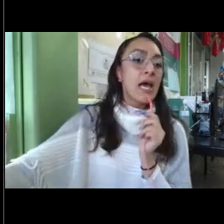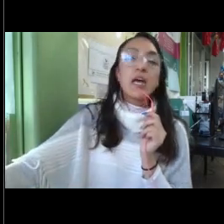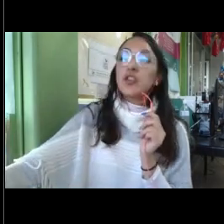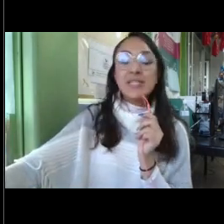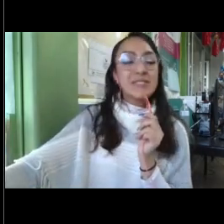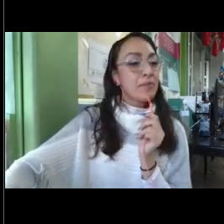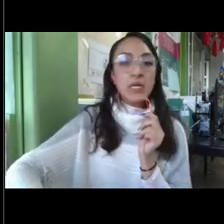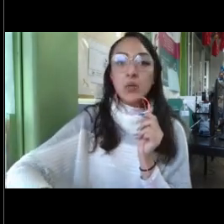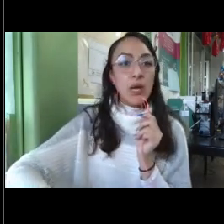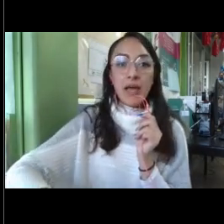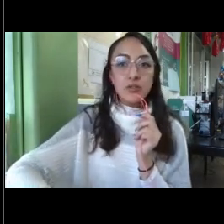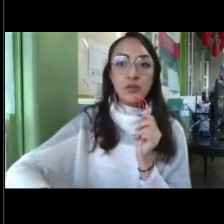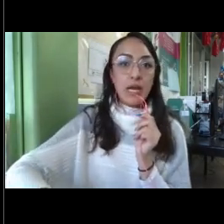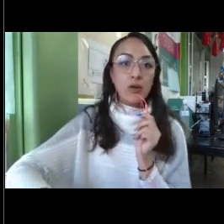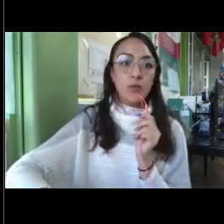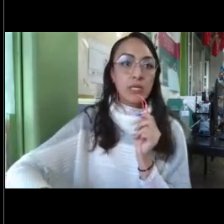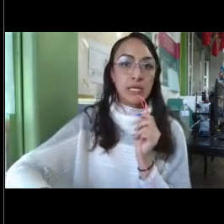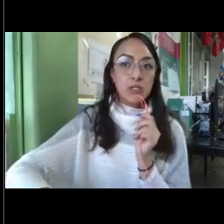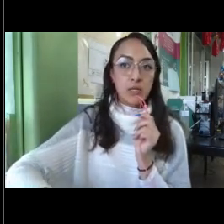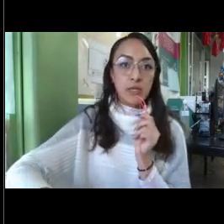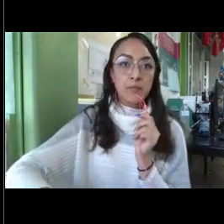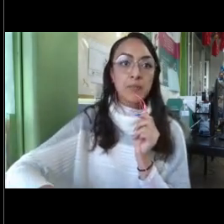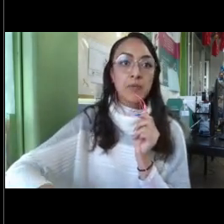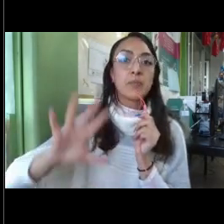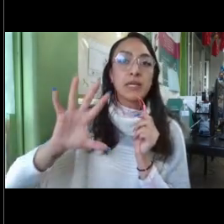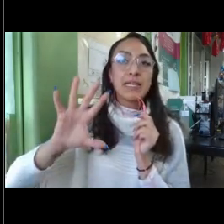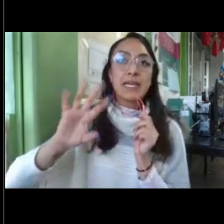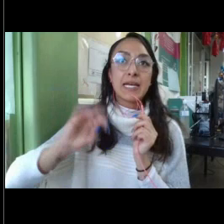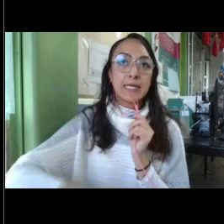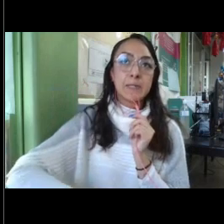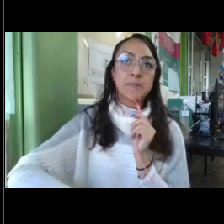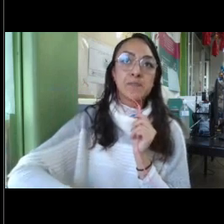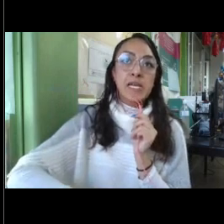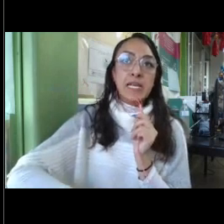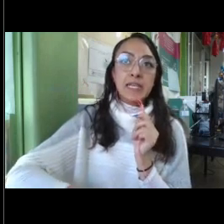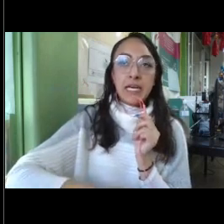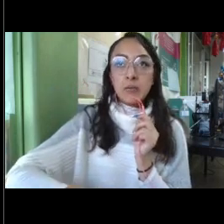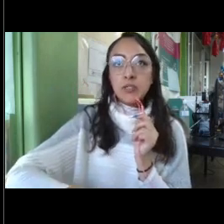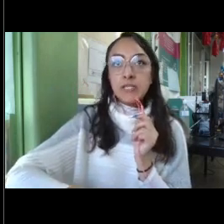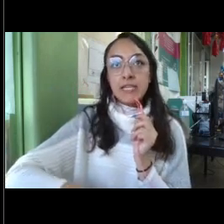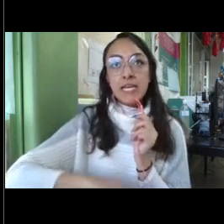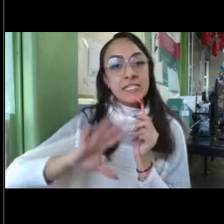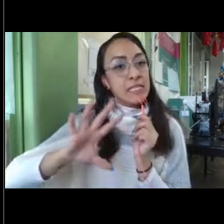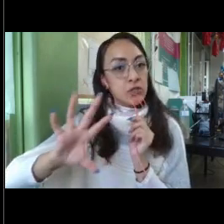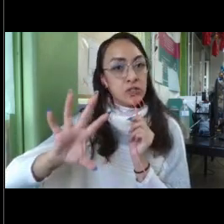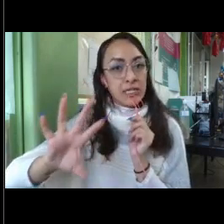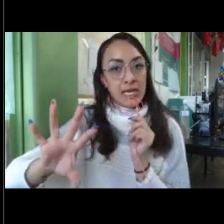aulas no están vinculados con la comunidad sorda, porque digamos que de 10 niños que